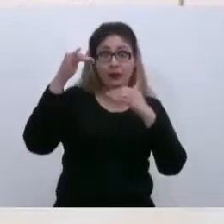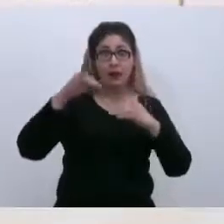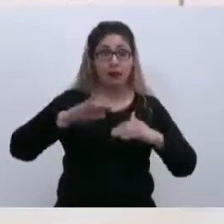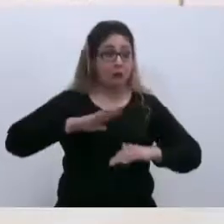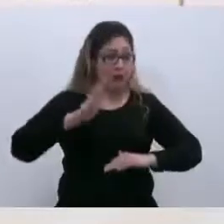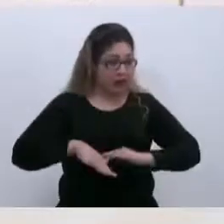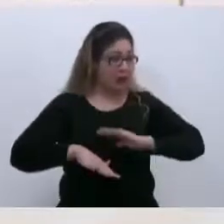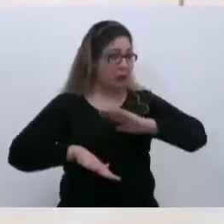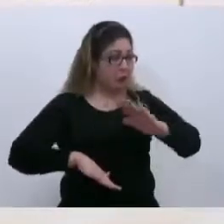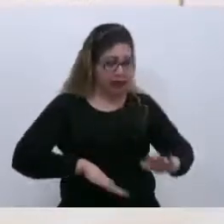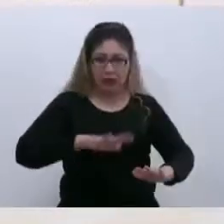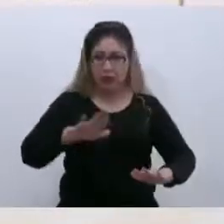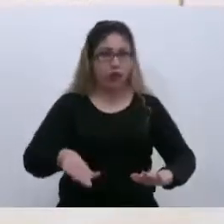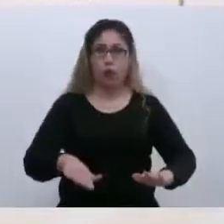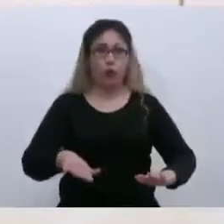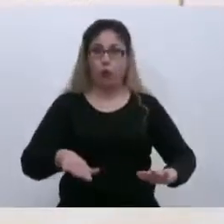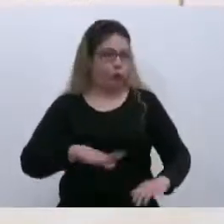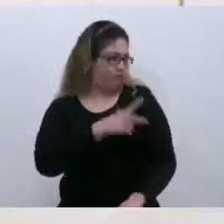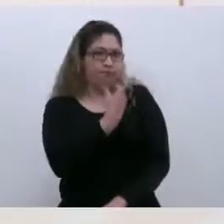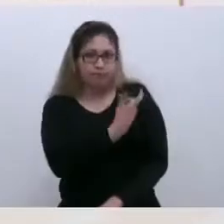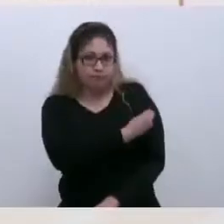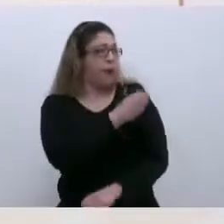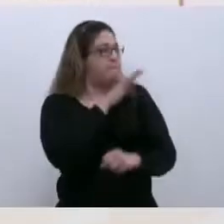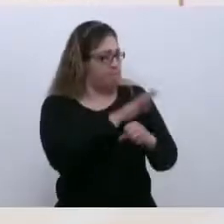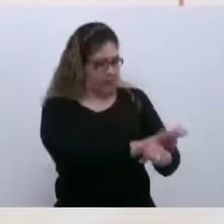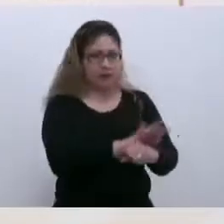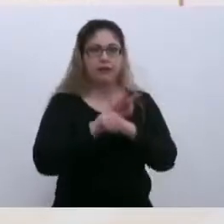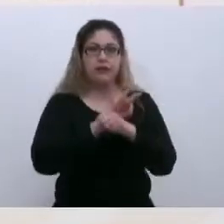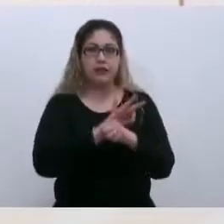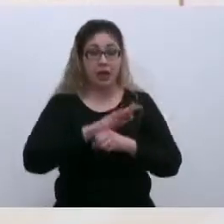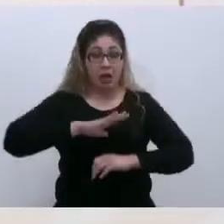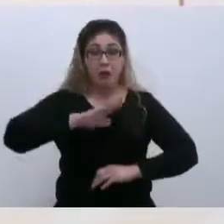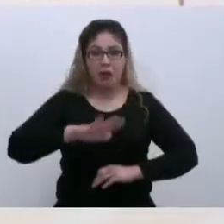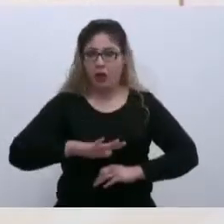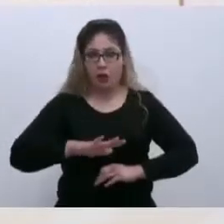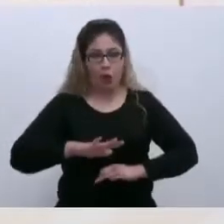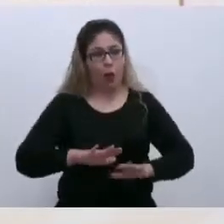Yo creo que vamos a poder